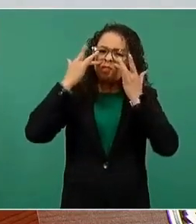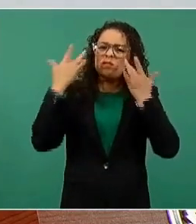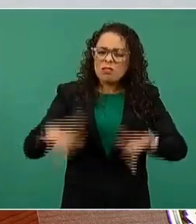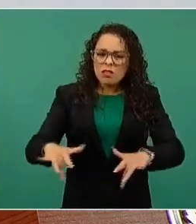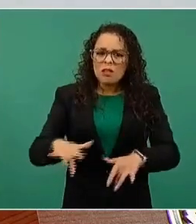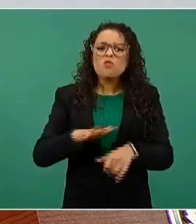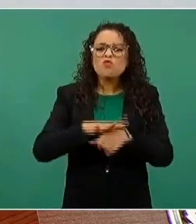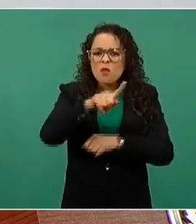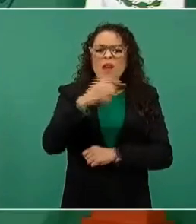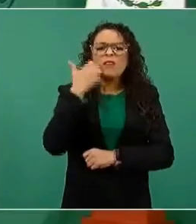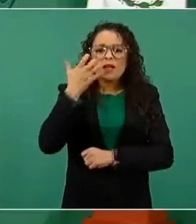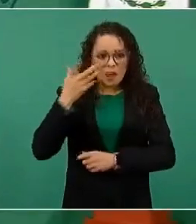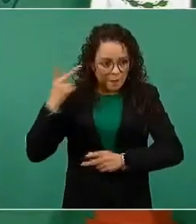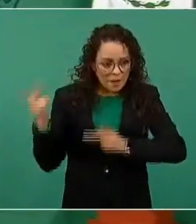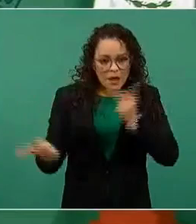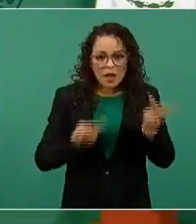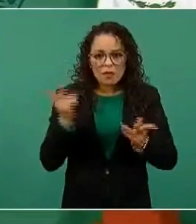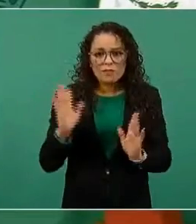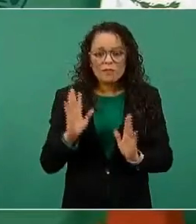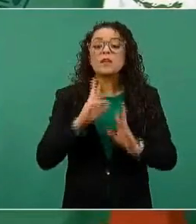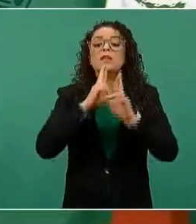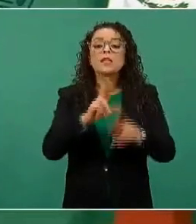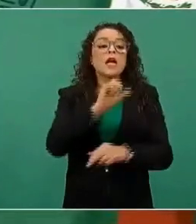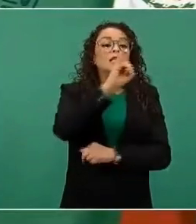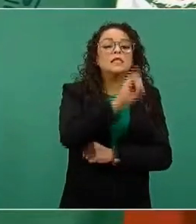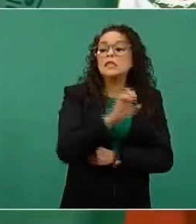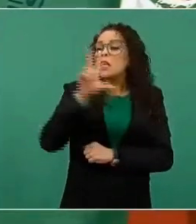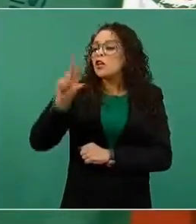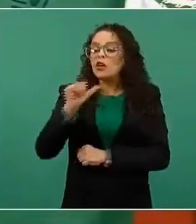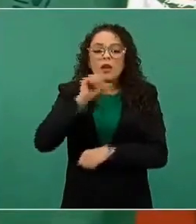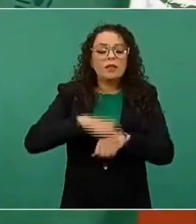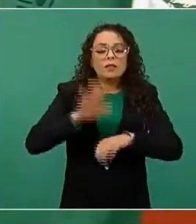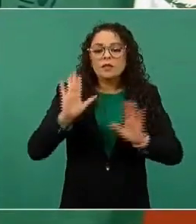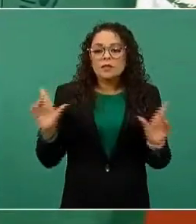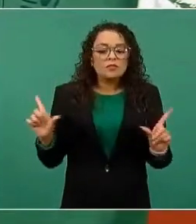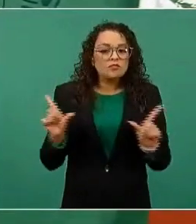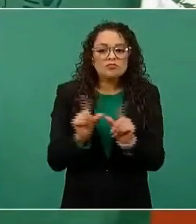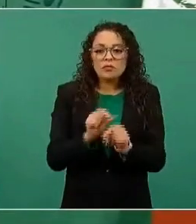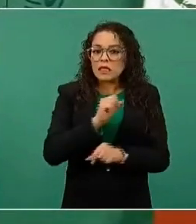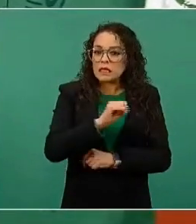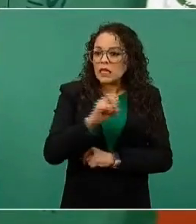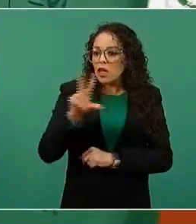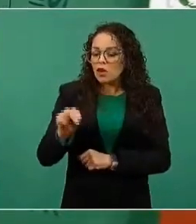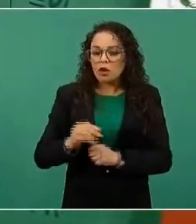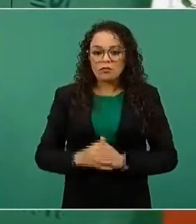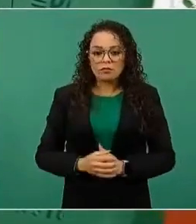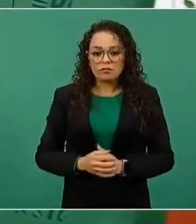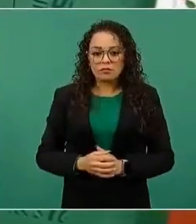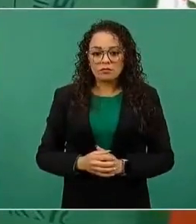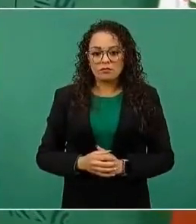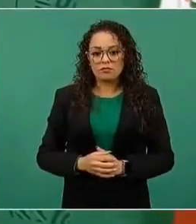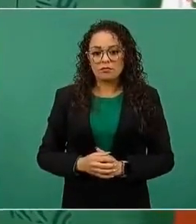nada más sí o no, que continúe sí, que se vaya